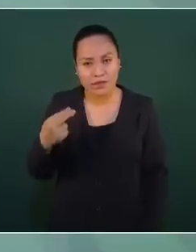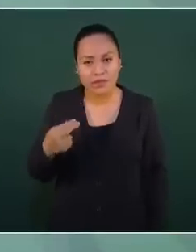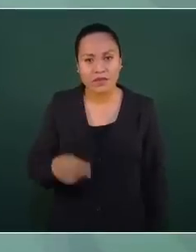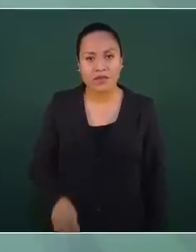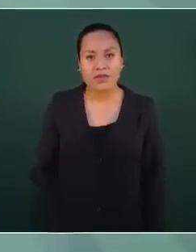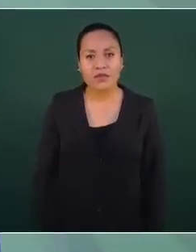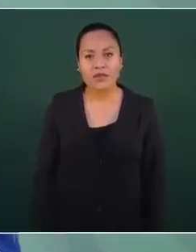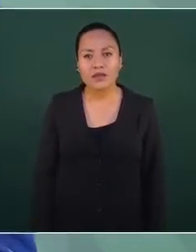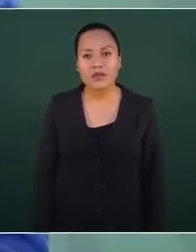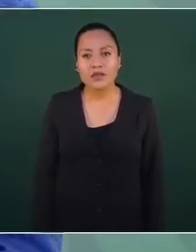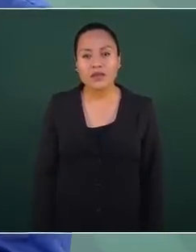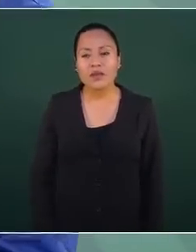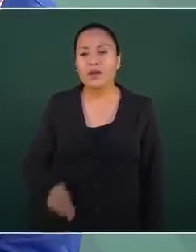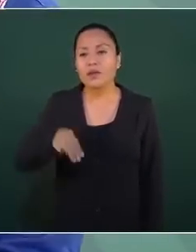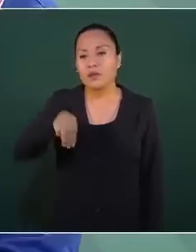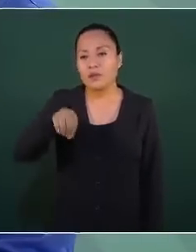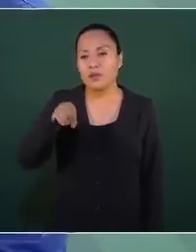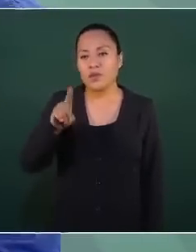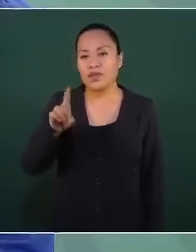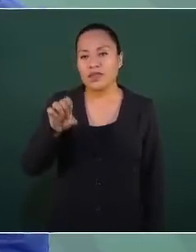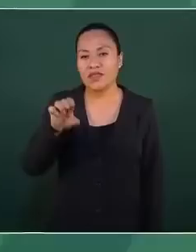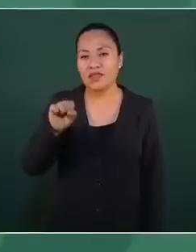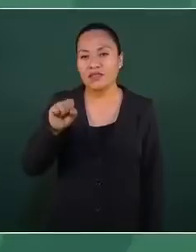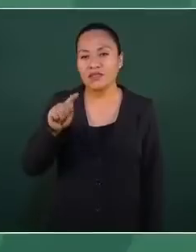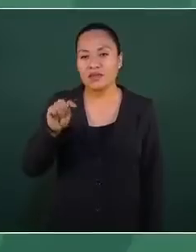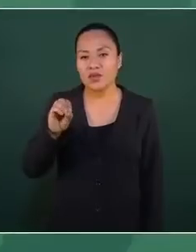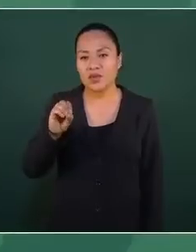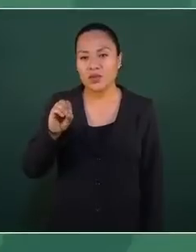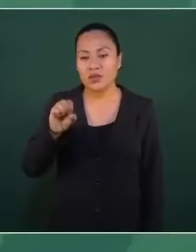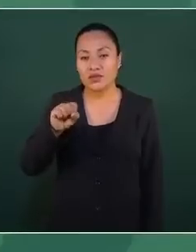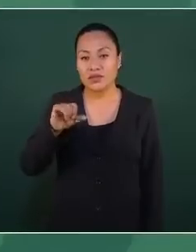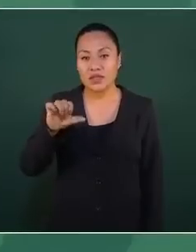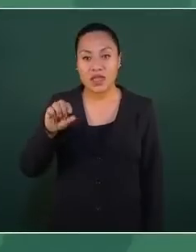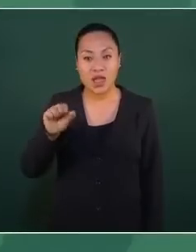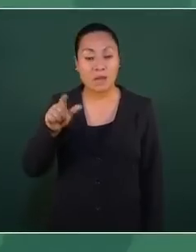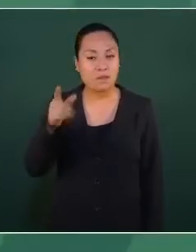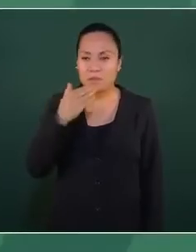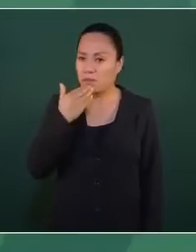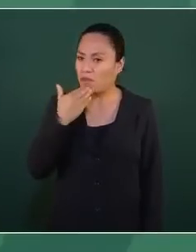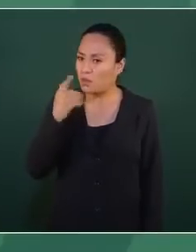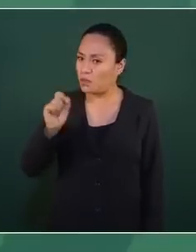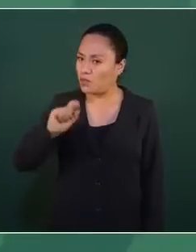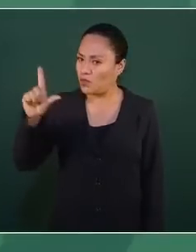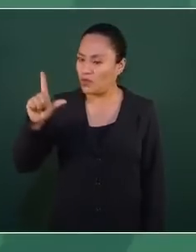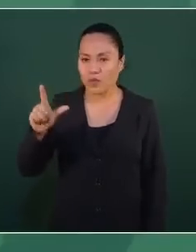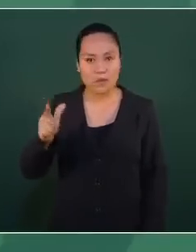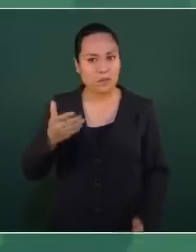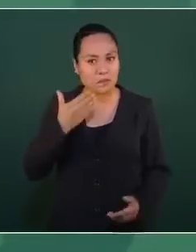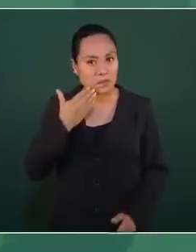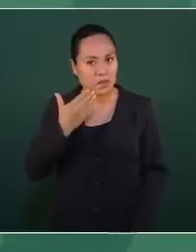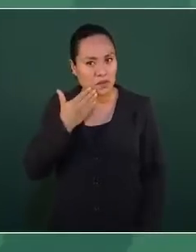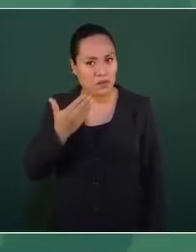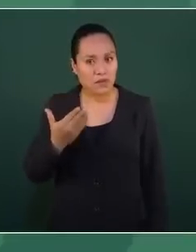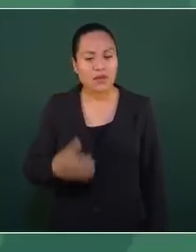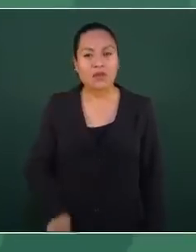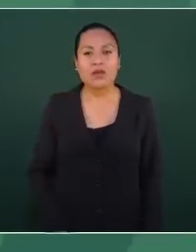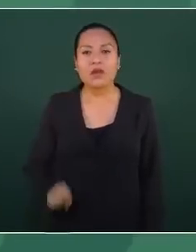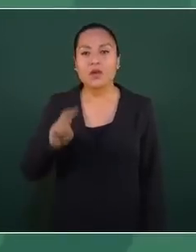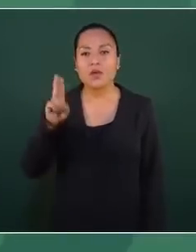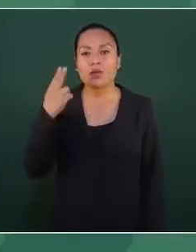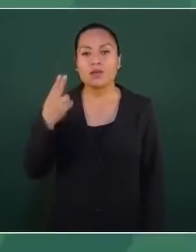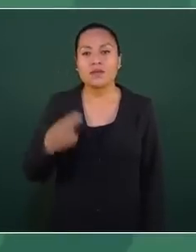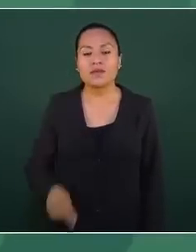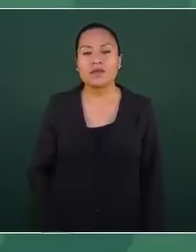Seara, Modesto Seara, muy bueno, muy bueno. Y además la